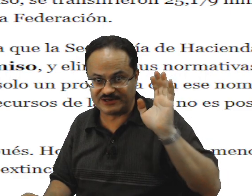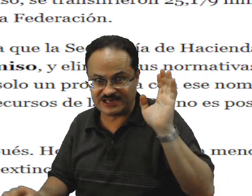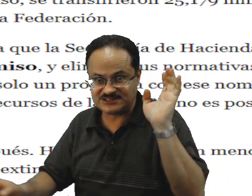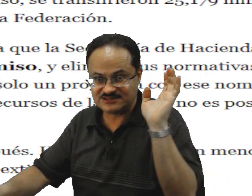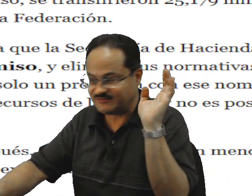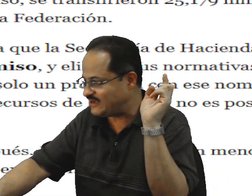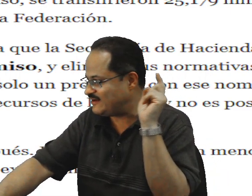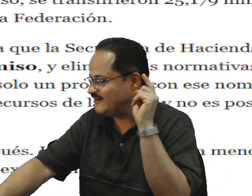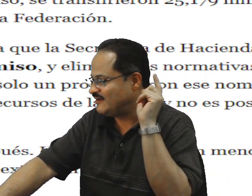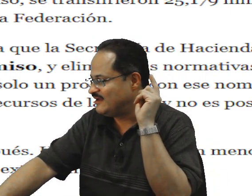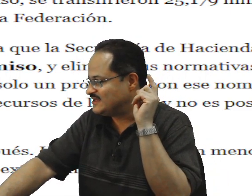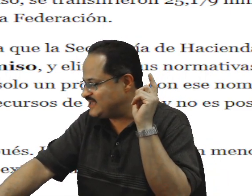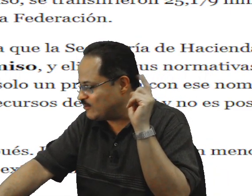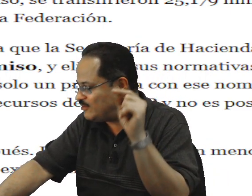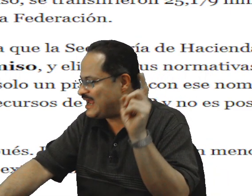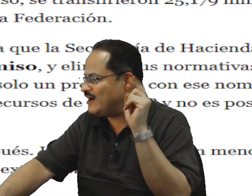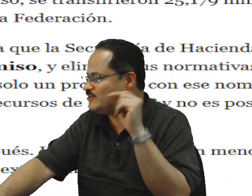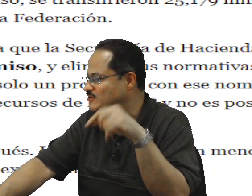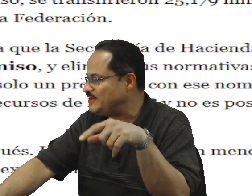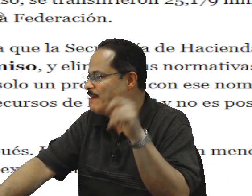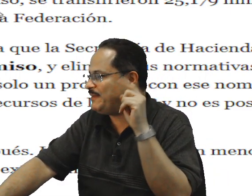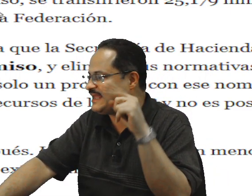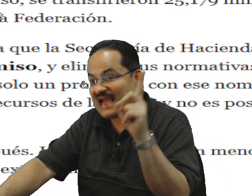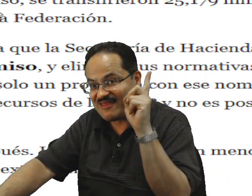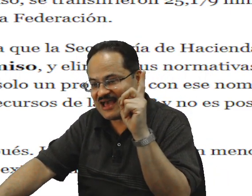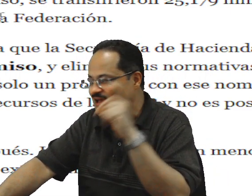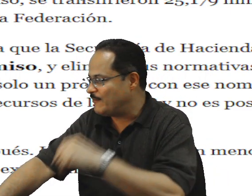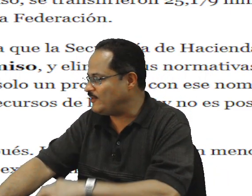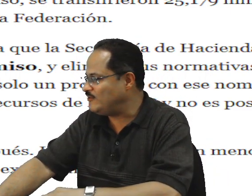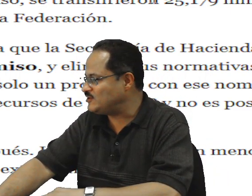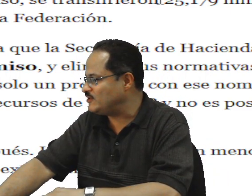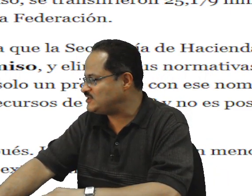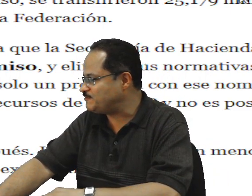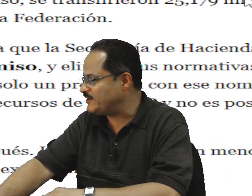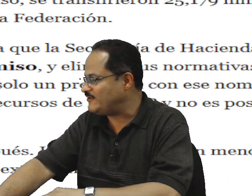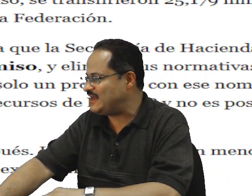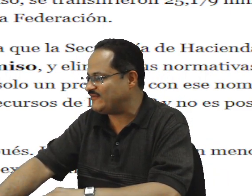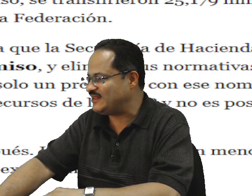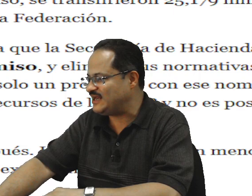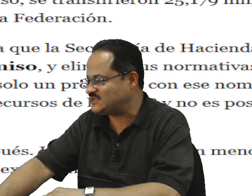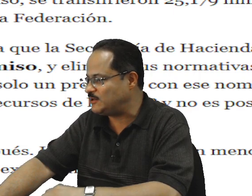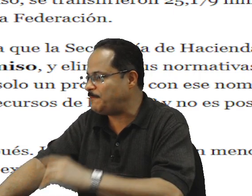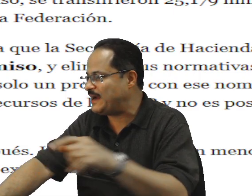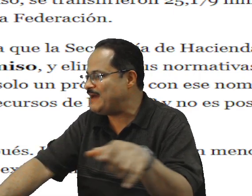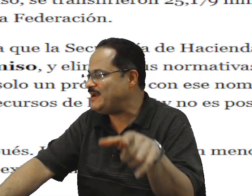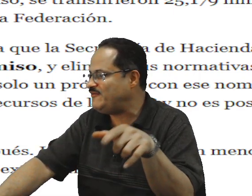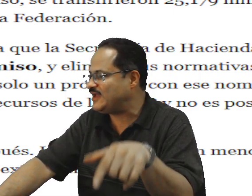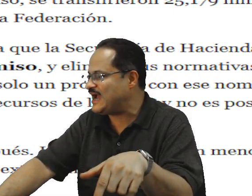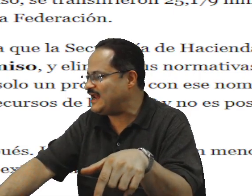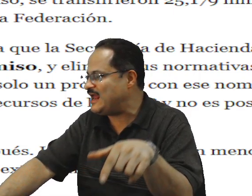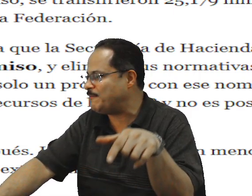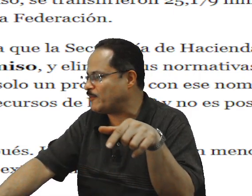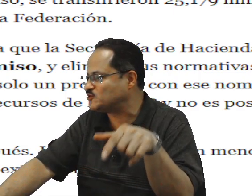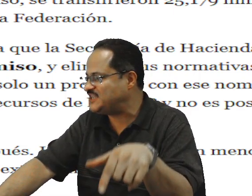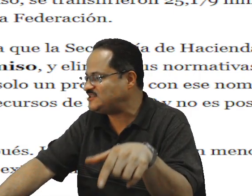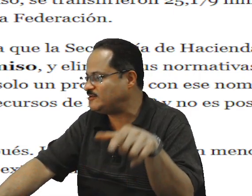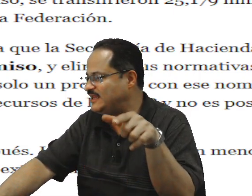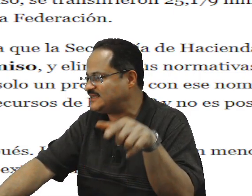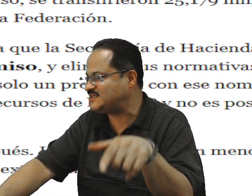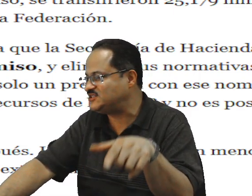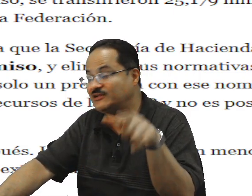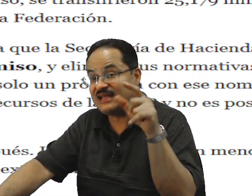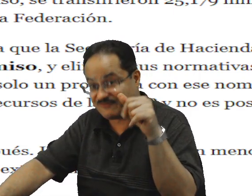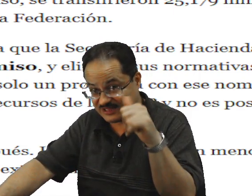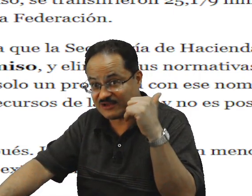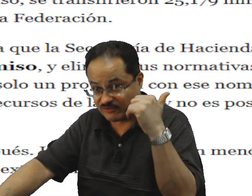auditorías vean según auditoría aplicada por auditoría superior de la federación para verificar el proceso de la